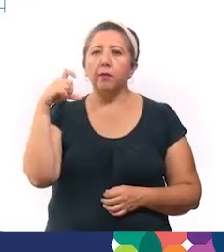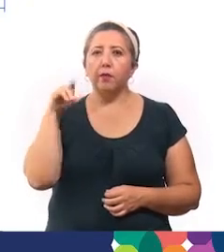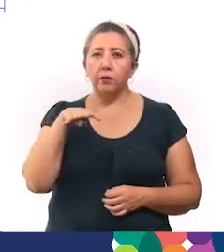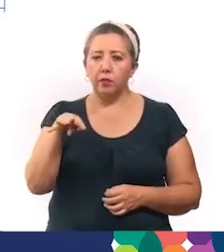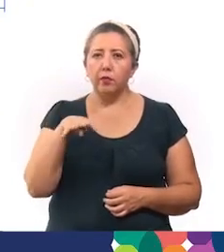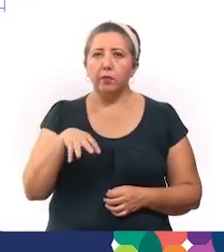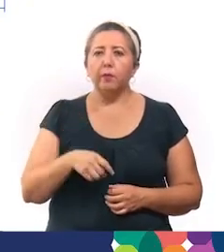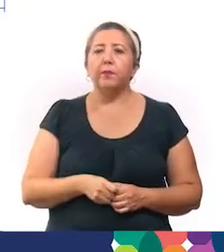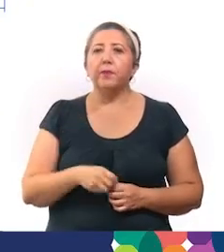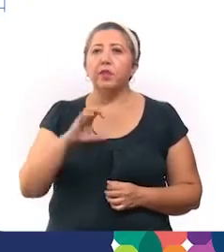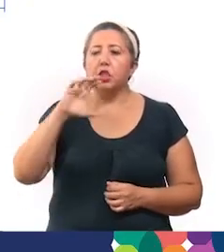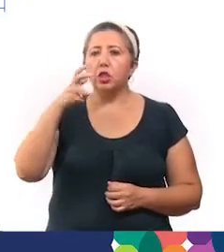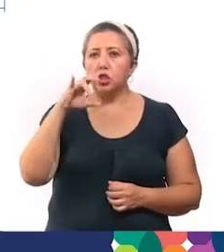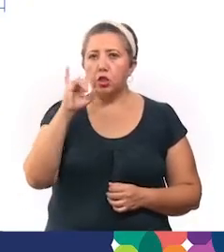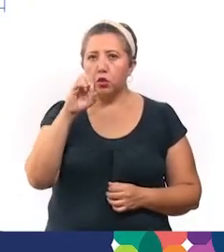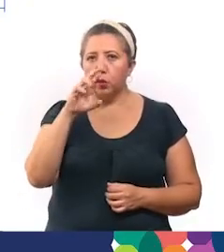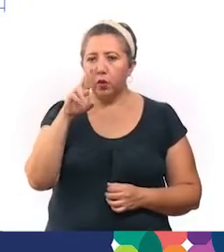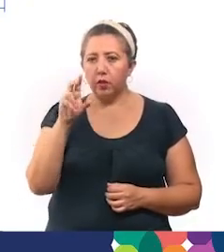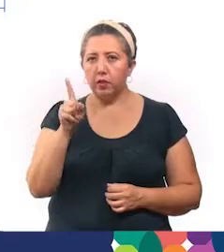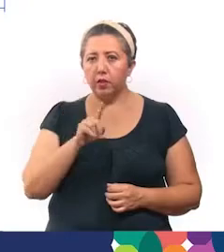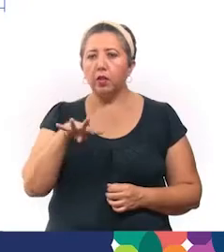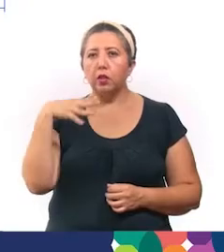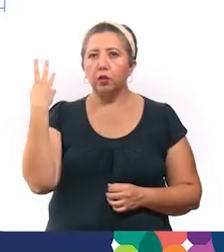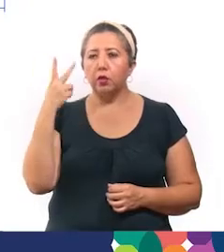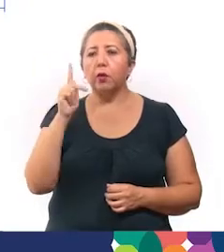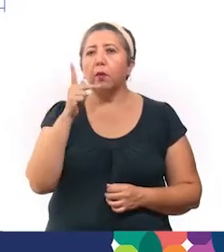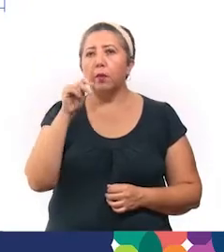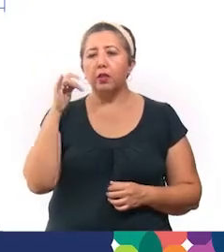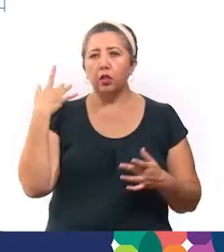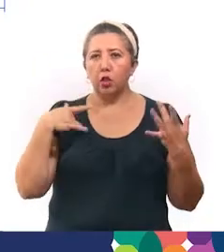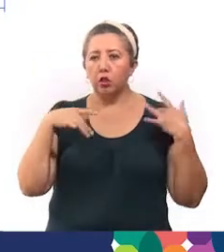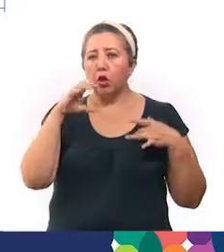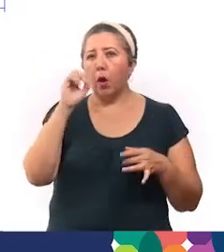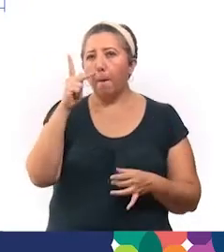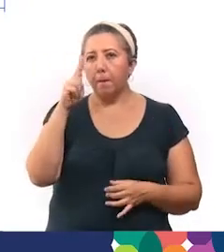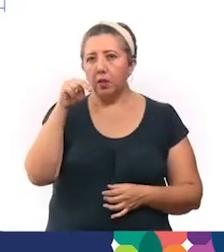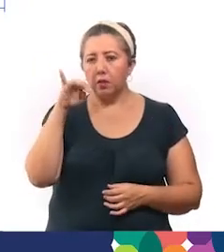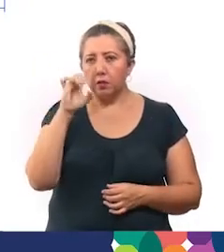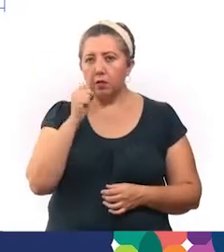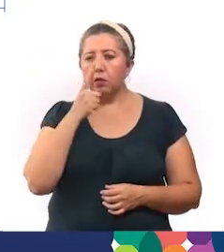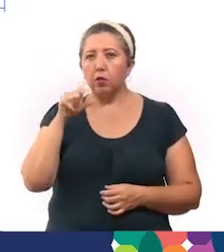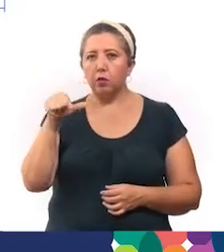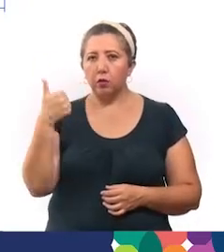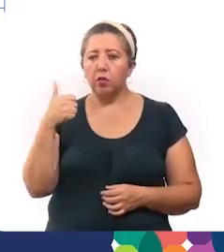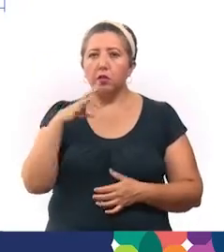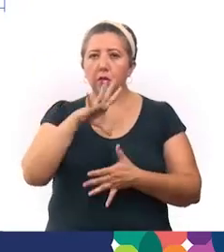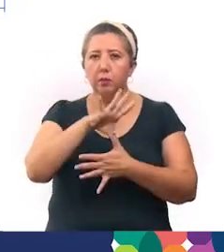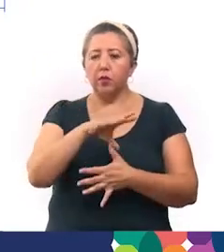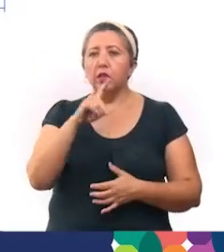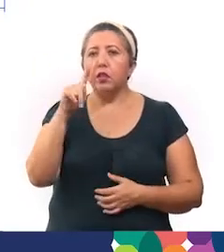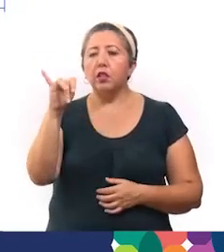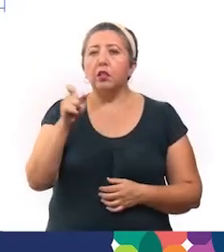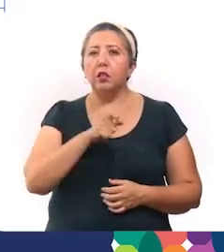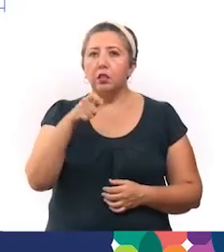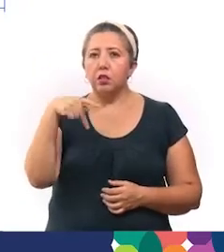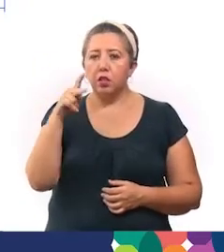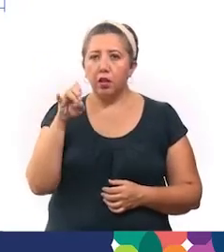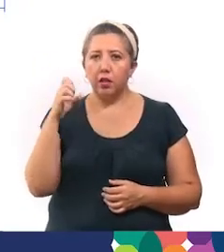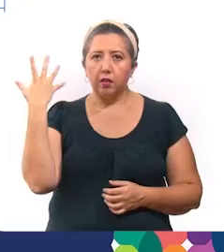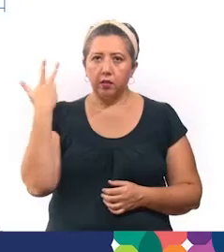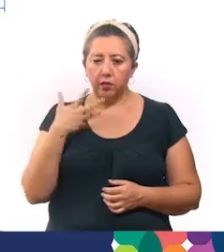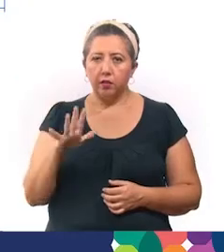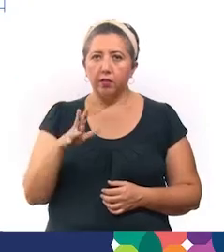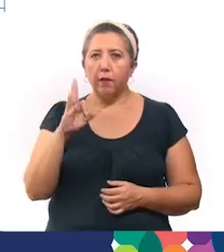19, Chichi Suárez 14, Diamante Paseos de Opichén y Francisco y Madero 11, Las Américas y Tixcacal Opichén